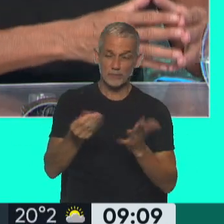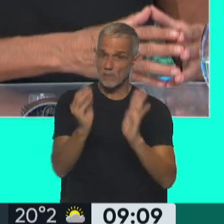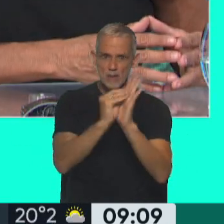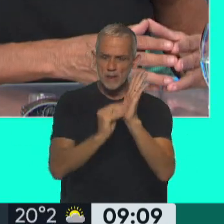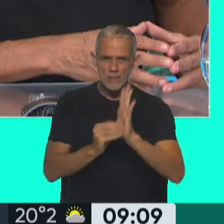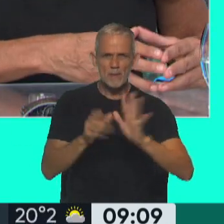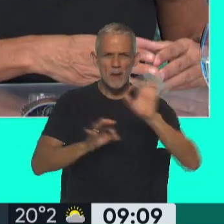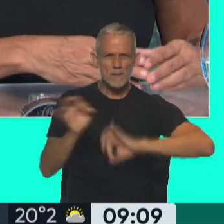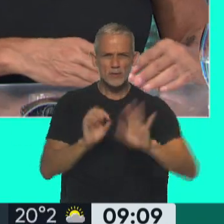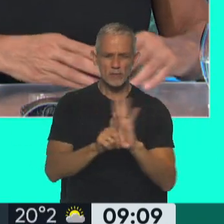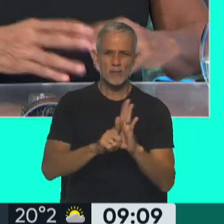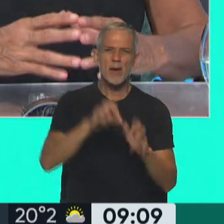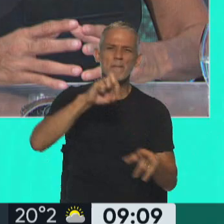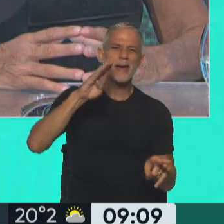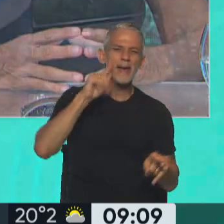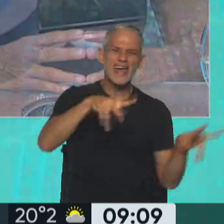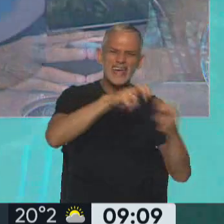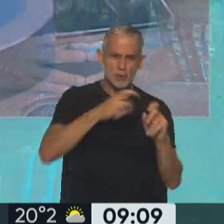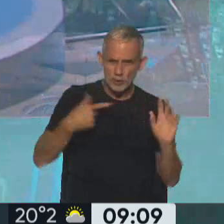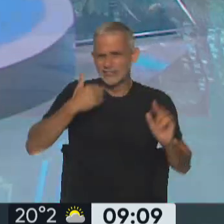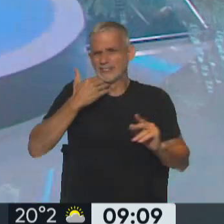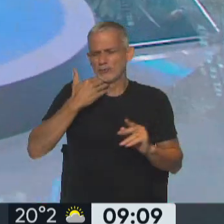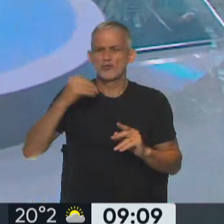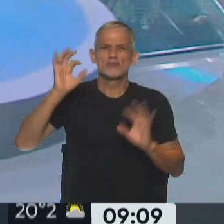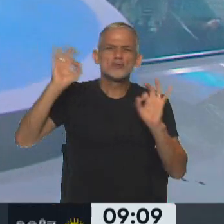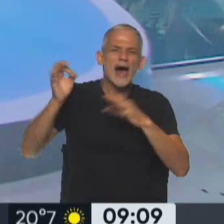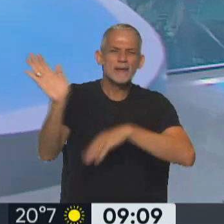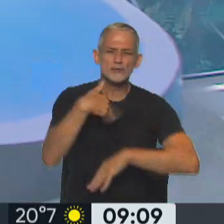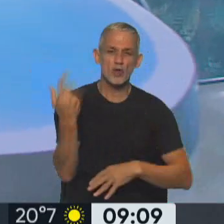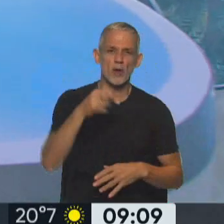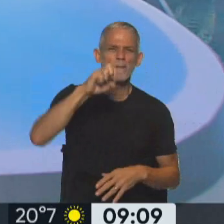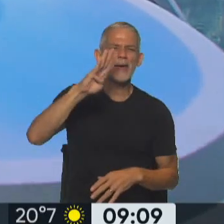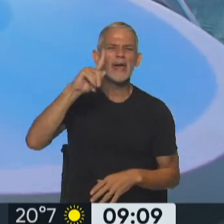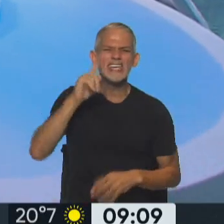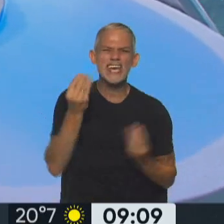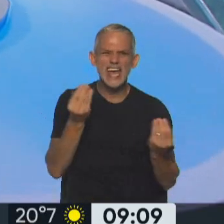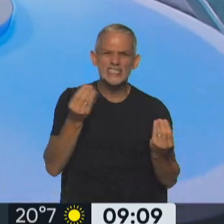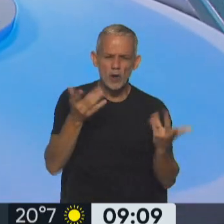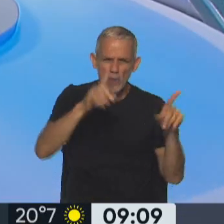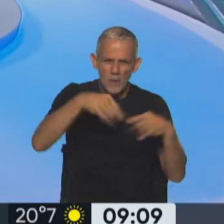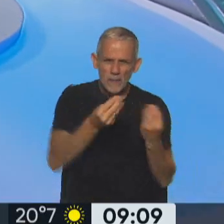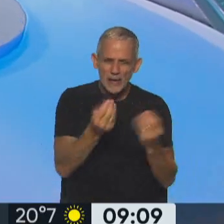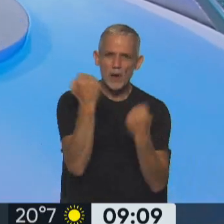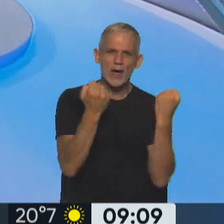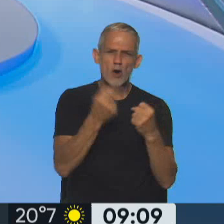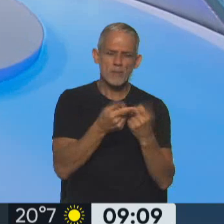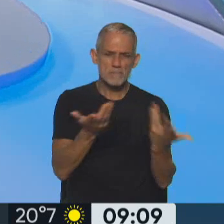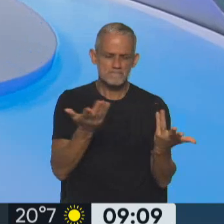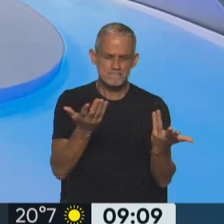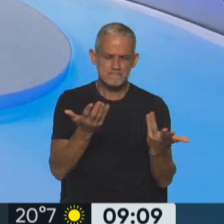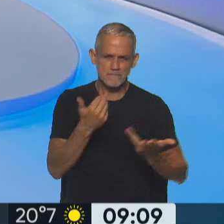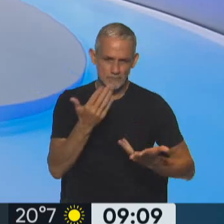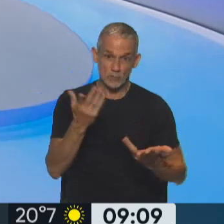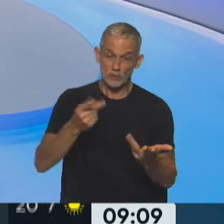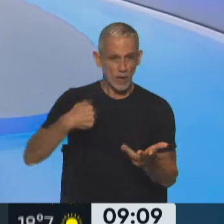entender lo que es el Producto Bruto Interno. No sé si todo el mundo sabe lo que es el Producto Bruto Interno en un país y cómo eso sostiene la economía. Bueno, todo